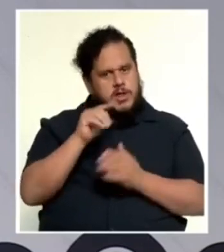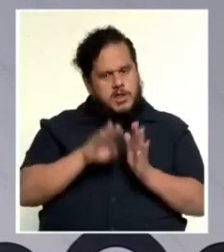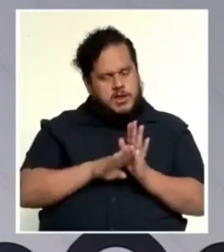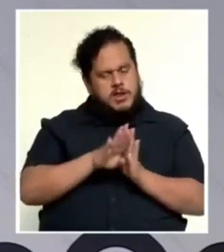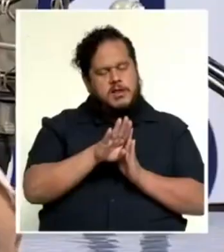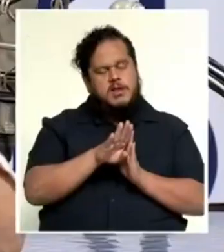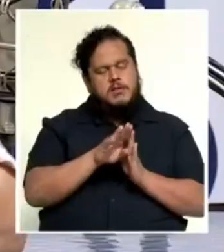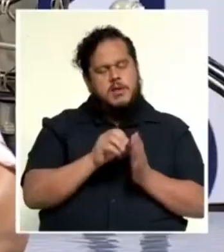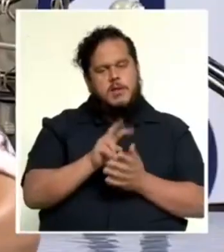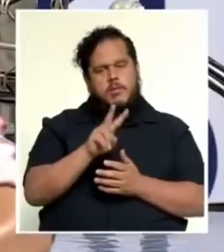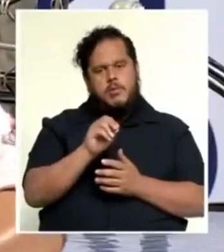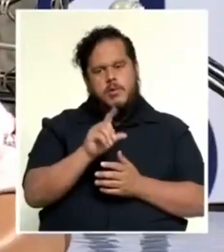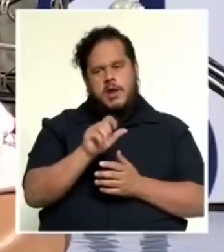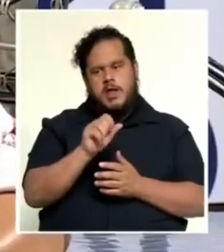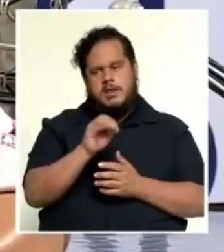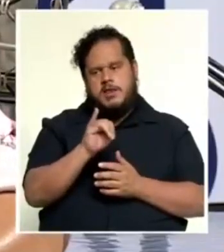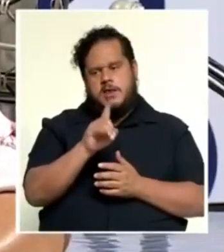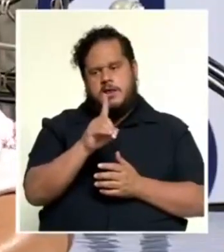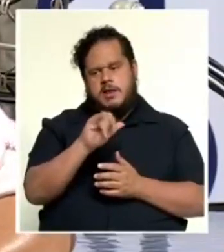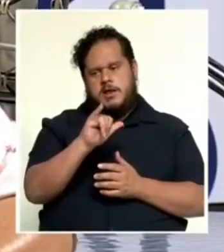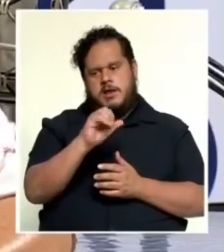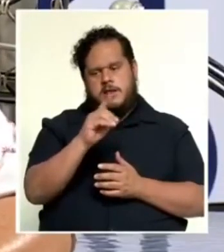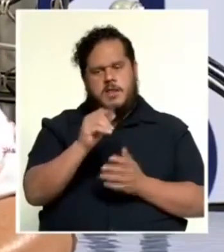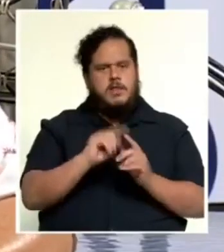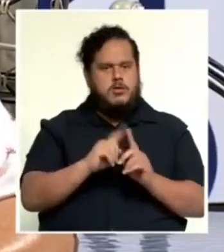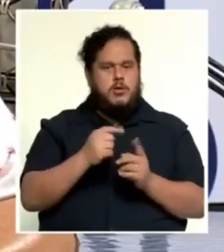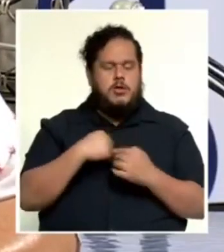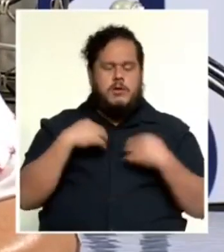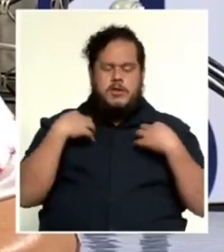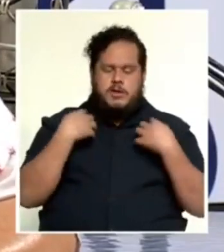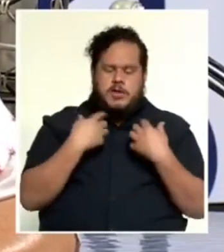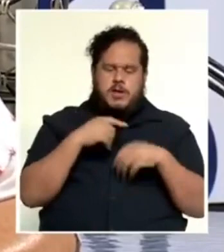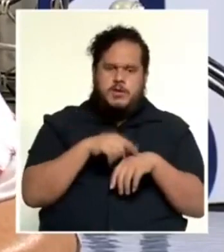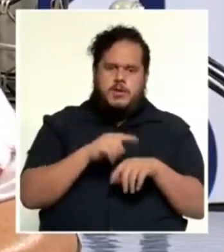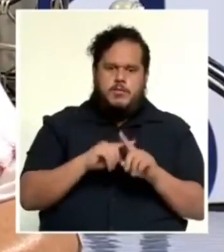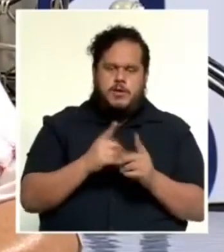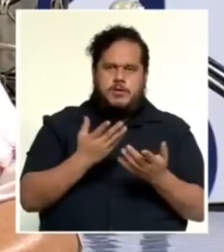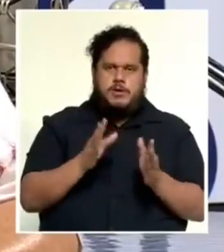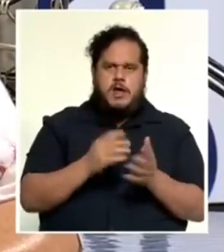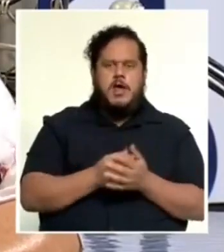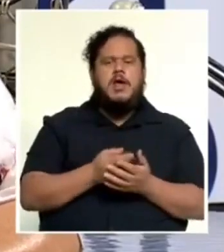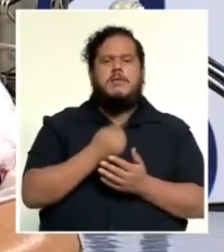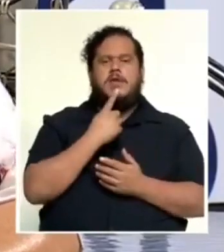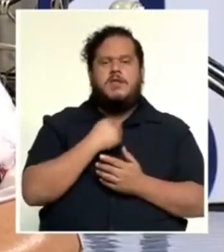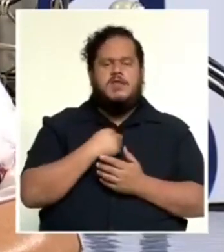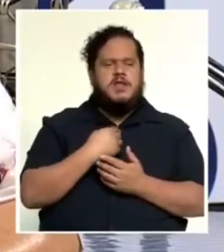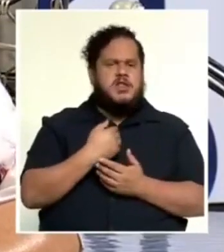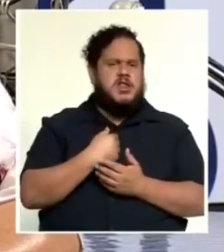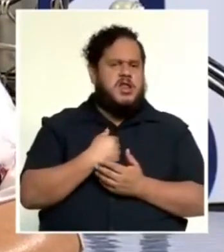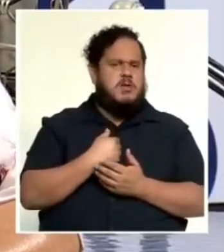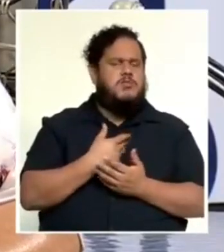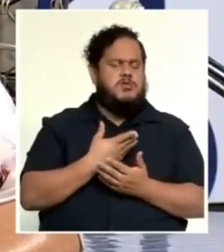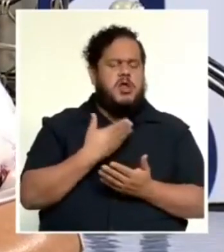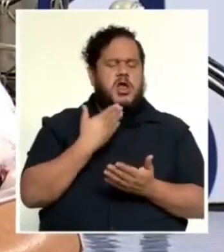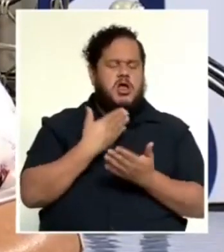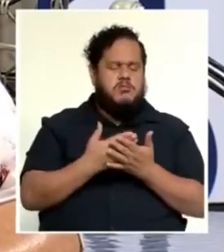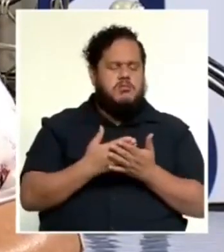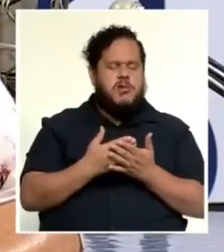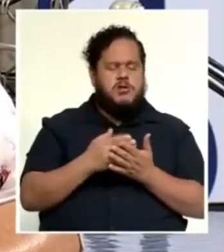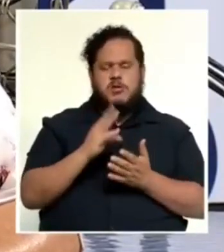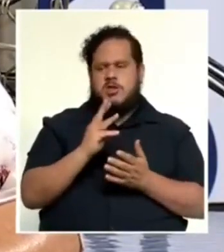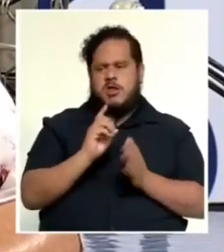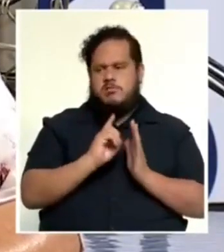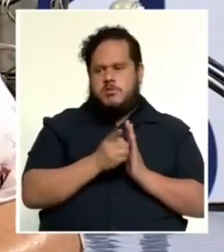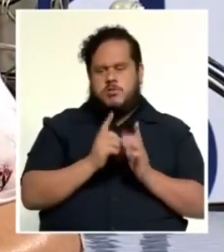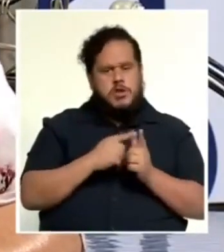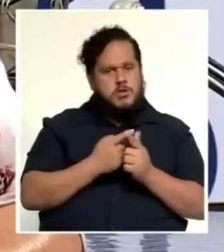volatilidad. Estaba un poco estresada por el tiempo, pero ya me apunta el realizador que todavía nos quedan buenos 6